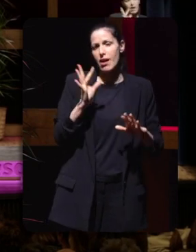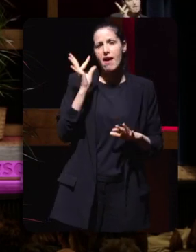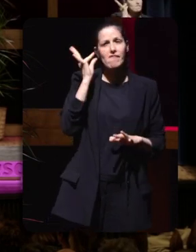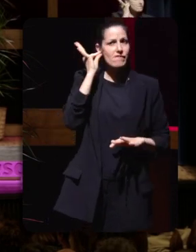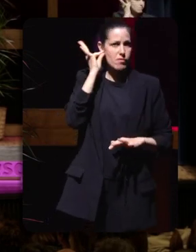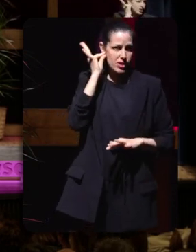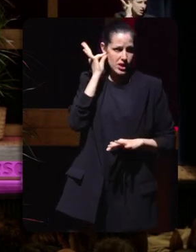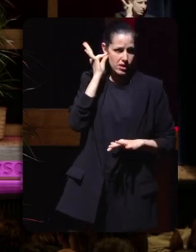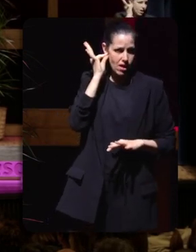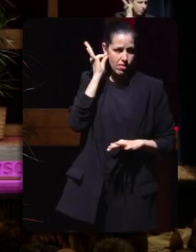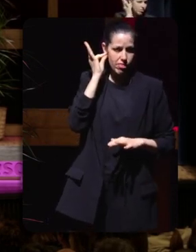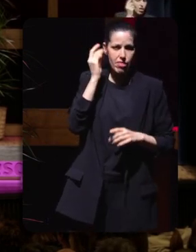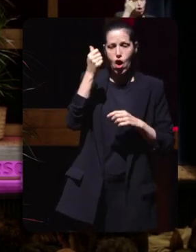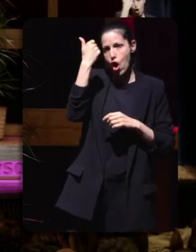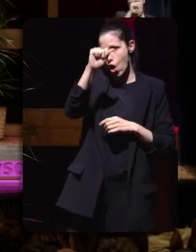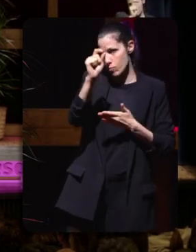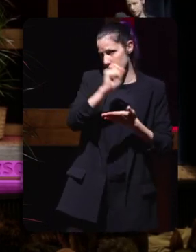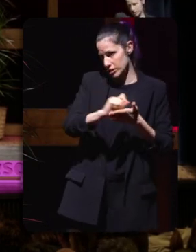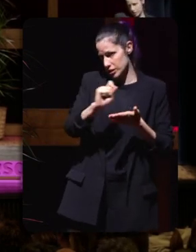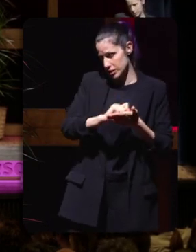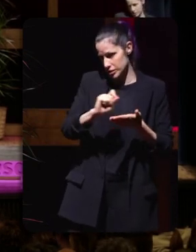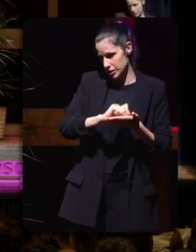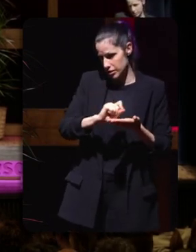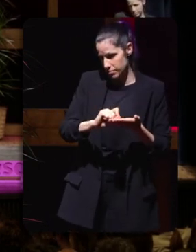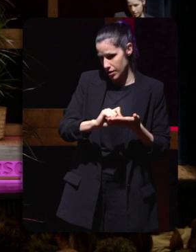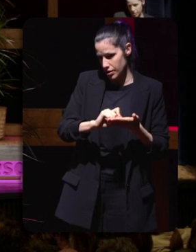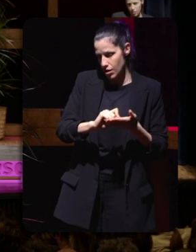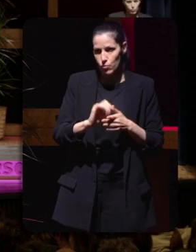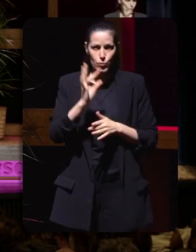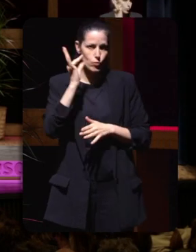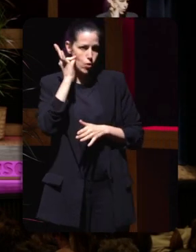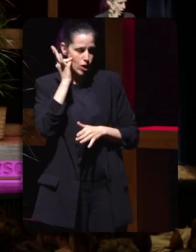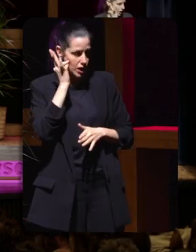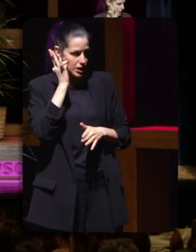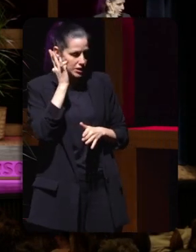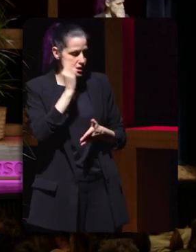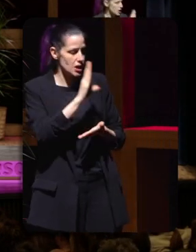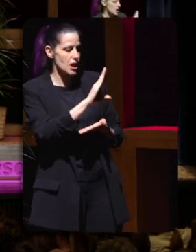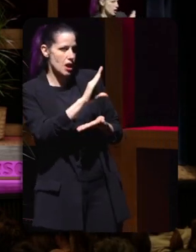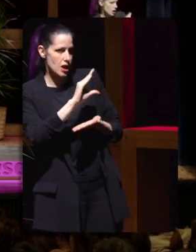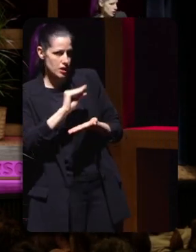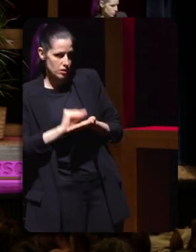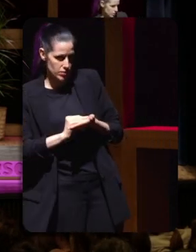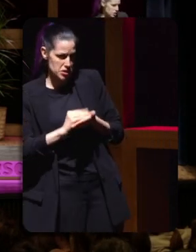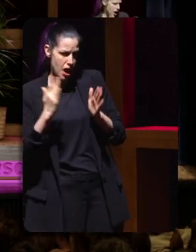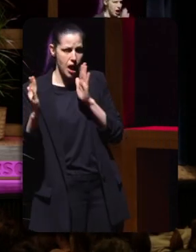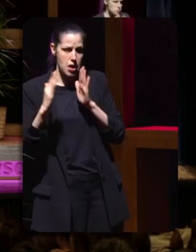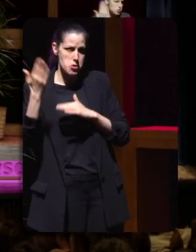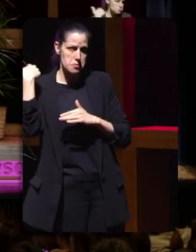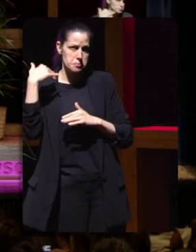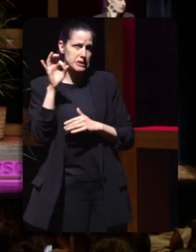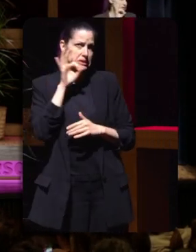la habían interpretado las mujeres era el fantasma agotado que todavía rondaba por los primeros años del siglo XXI